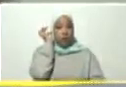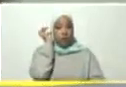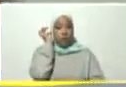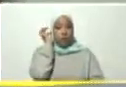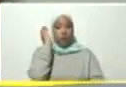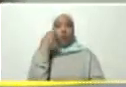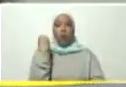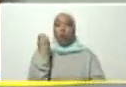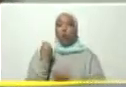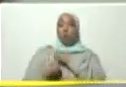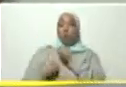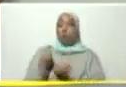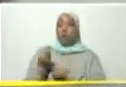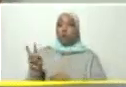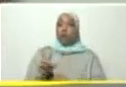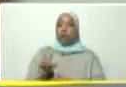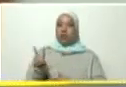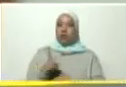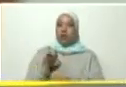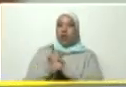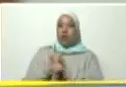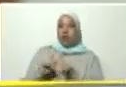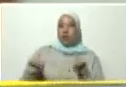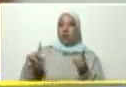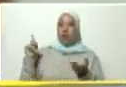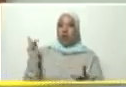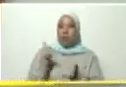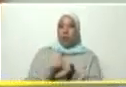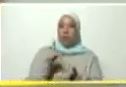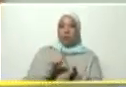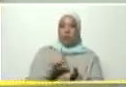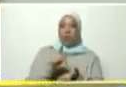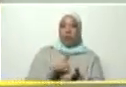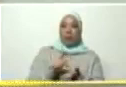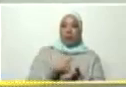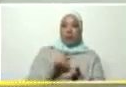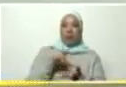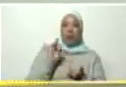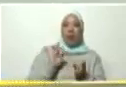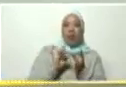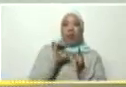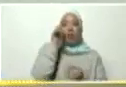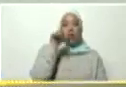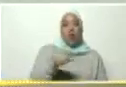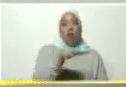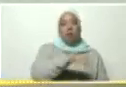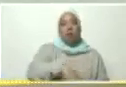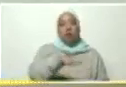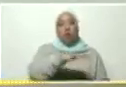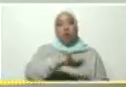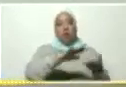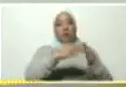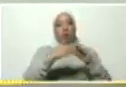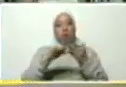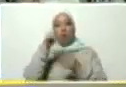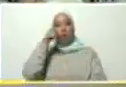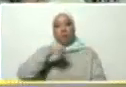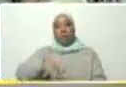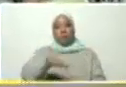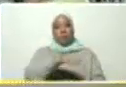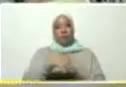que fue creación de Venezuela la democracia participativa protagónica directa popular que ya